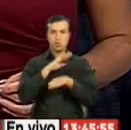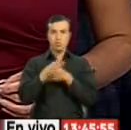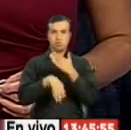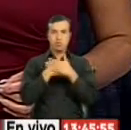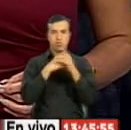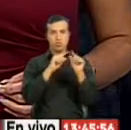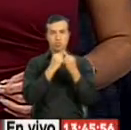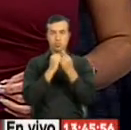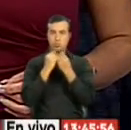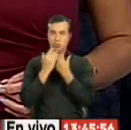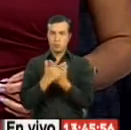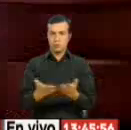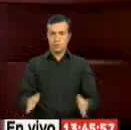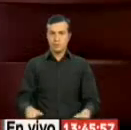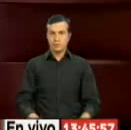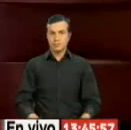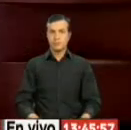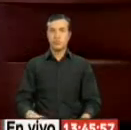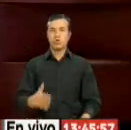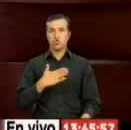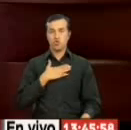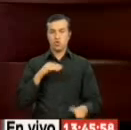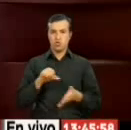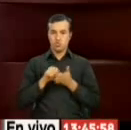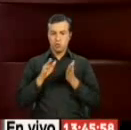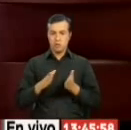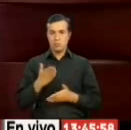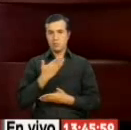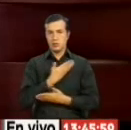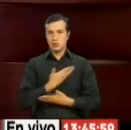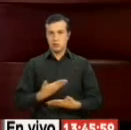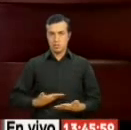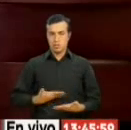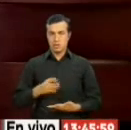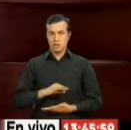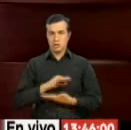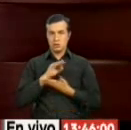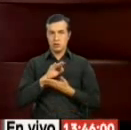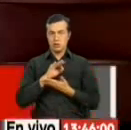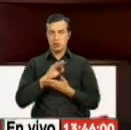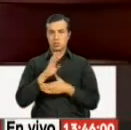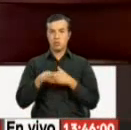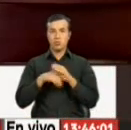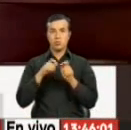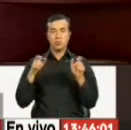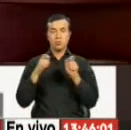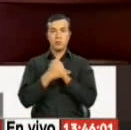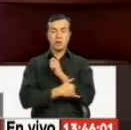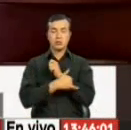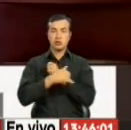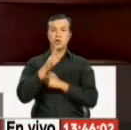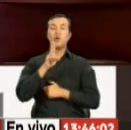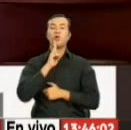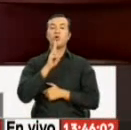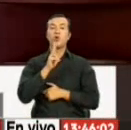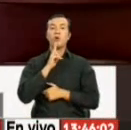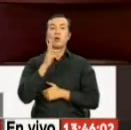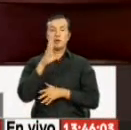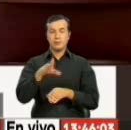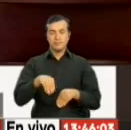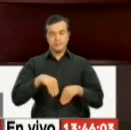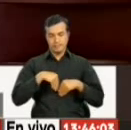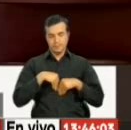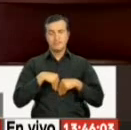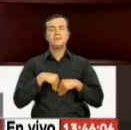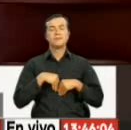sectores como ciudadano y presidente electo de todos los hondureños acepto